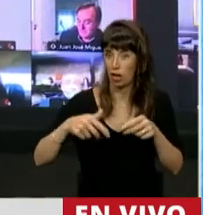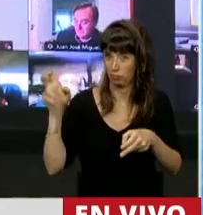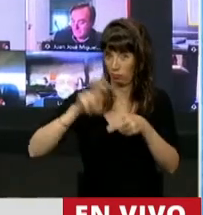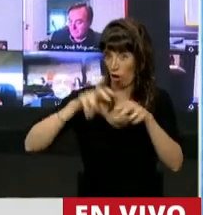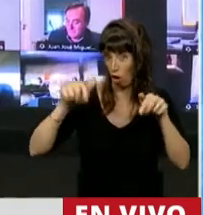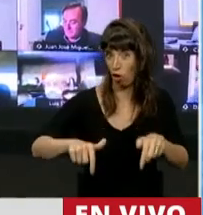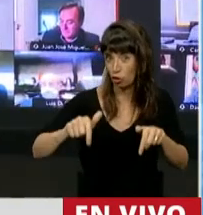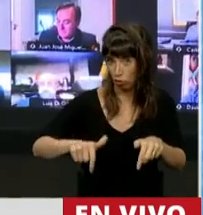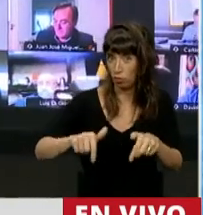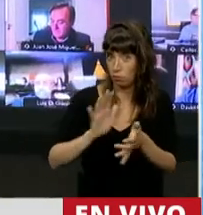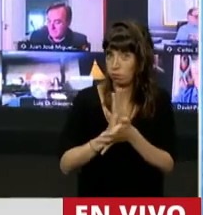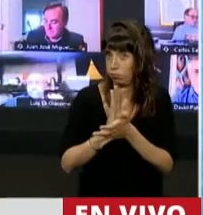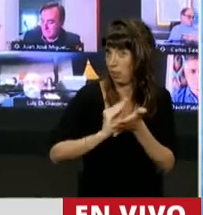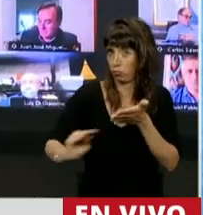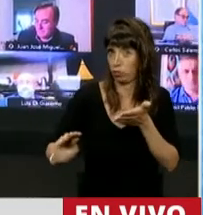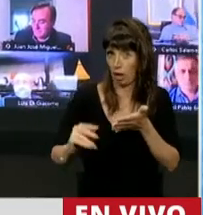tenemos